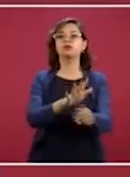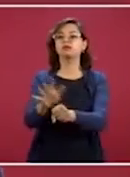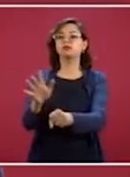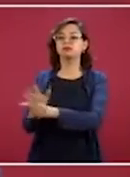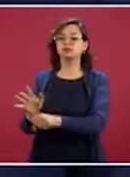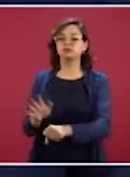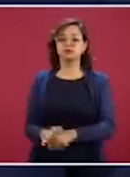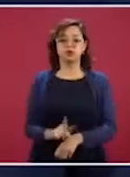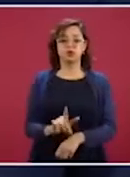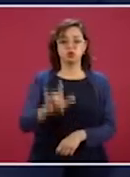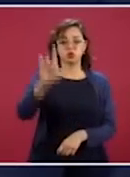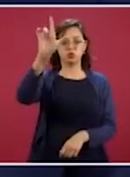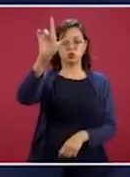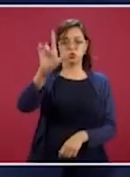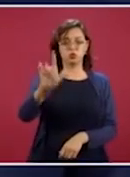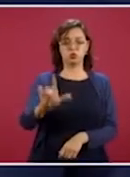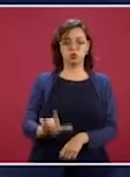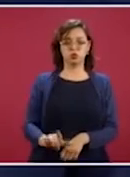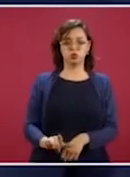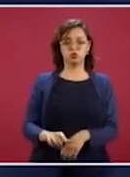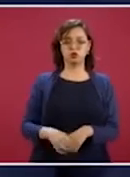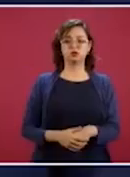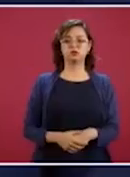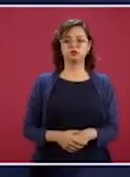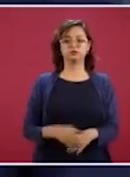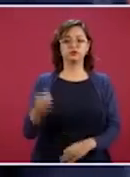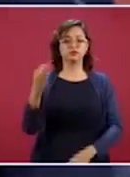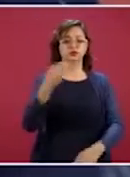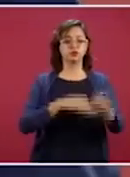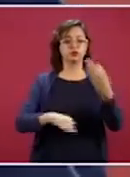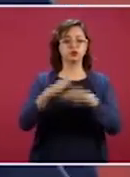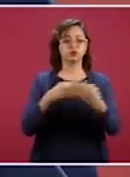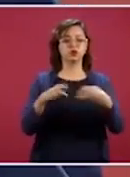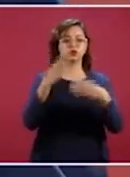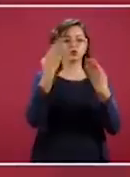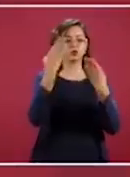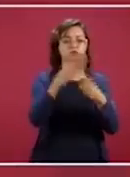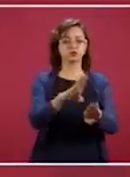aquí los lunes, de todos los bancos,